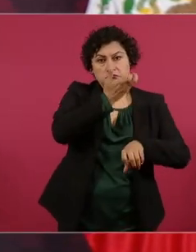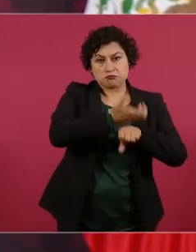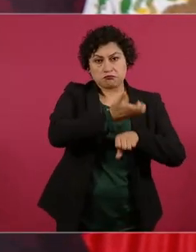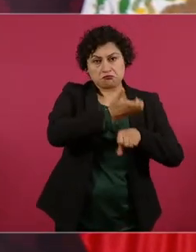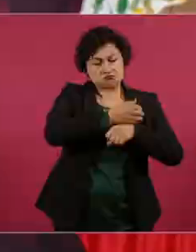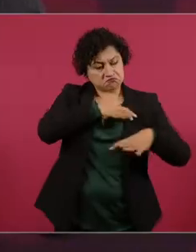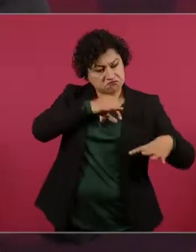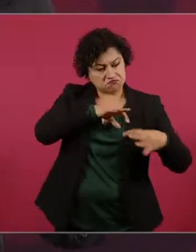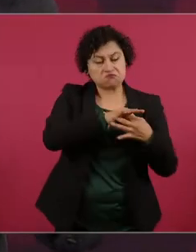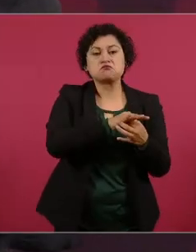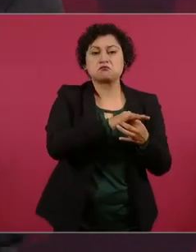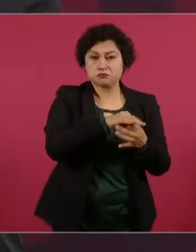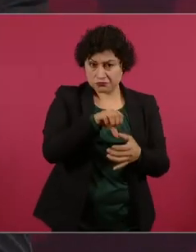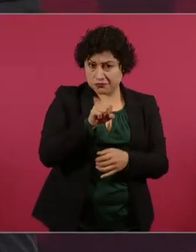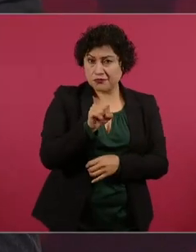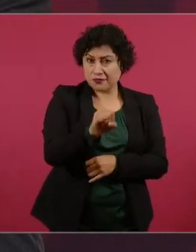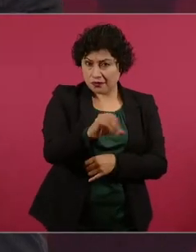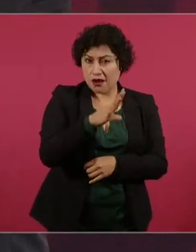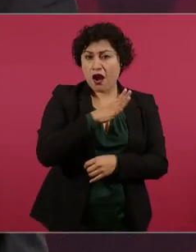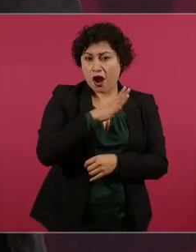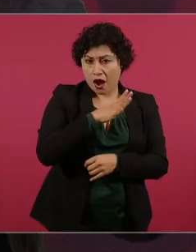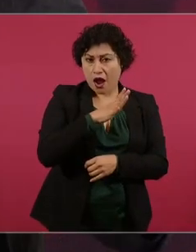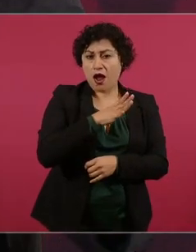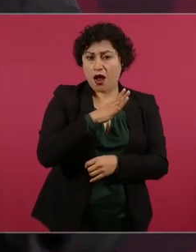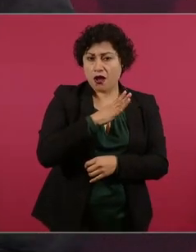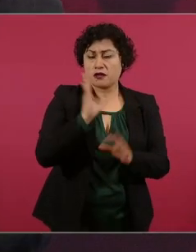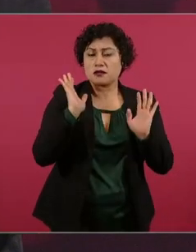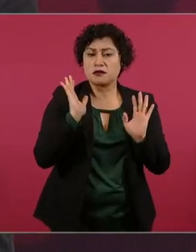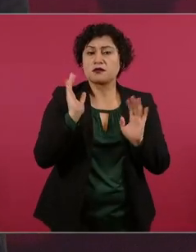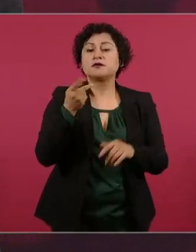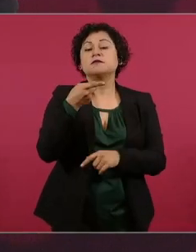Sin embargo, tenemos que cuidarnos